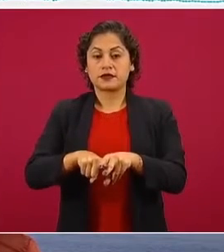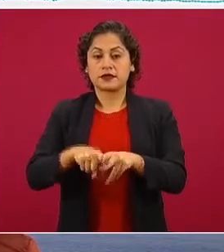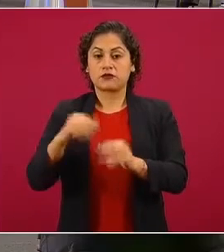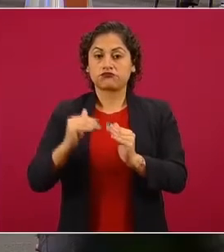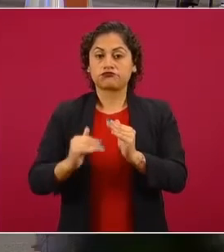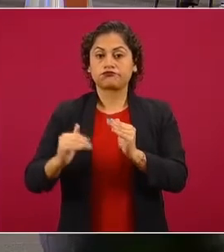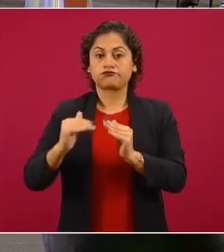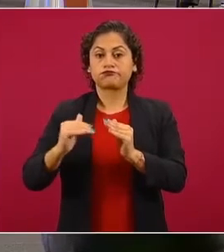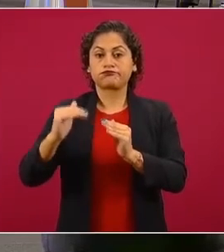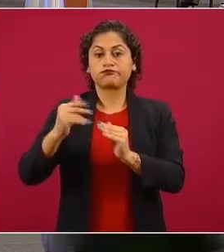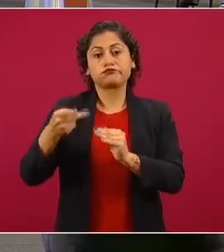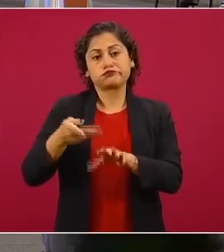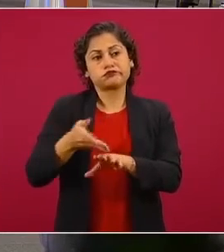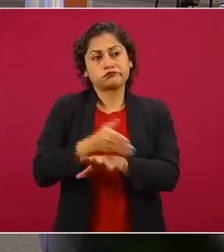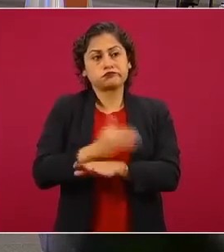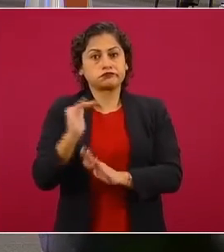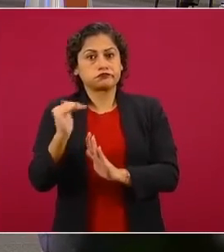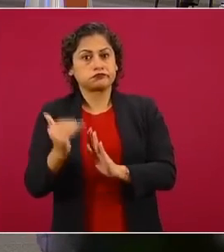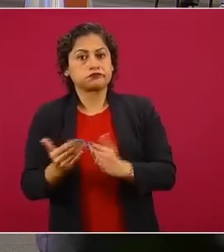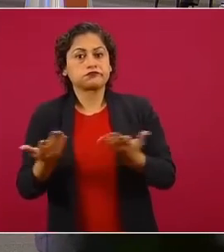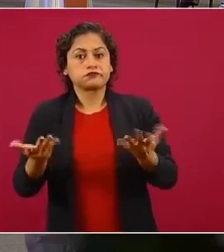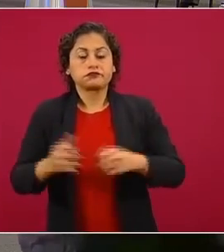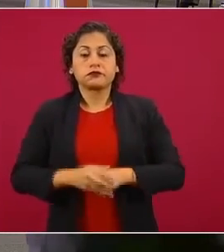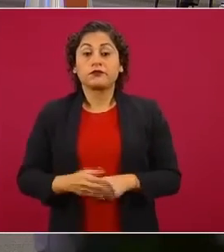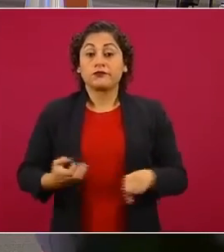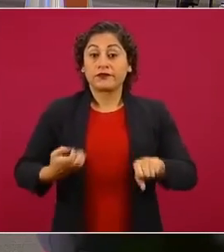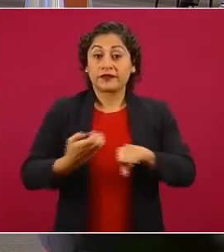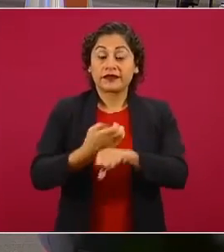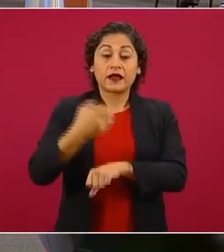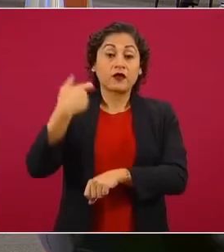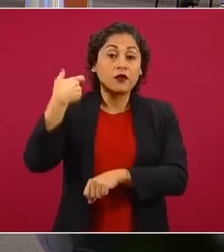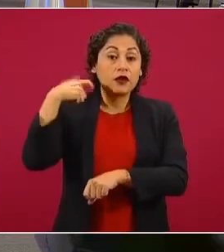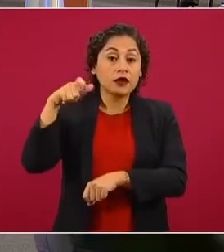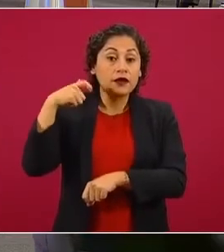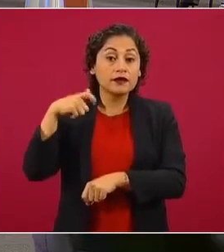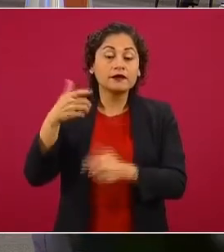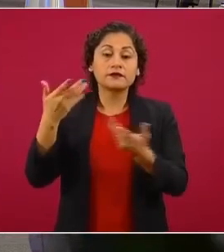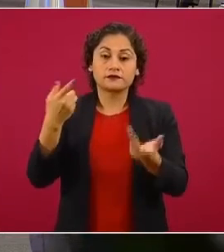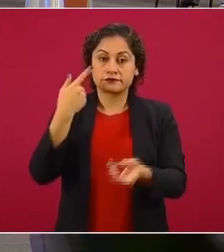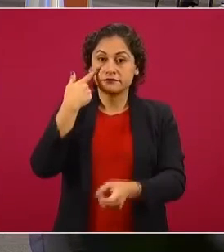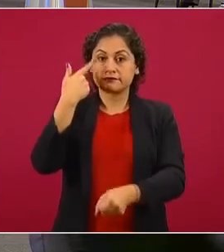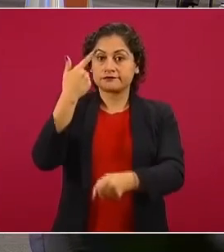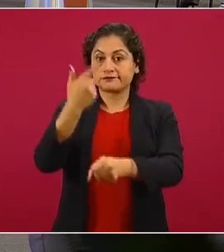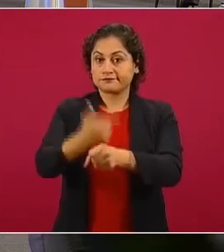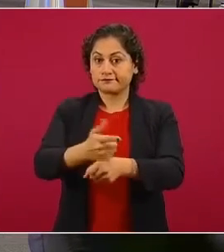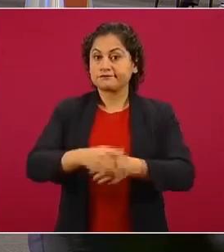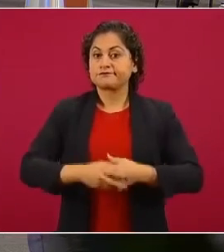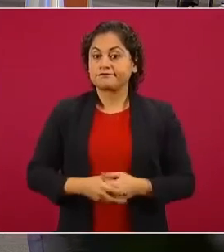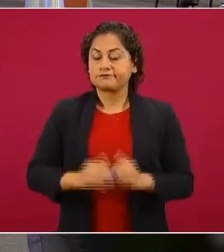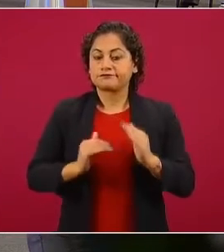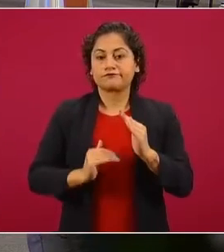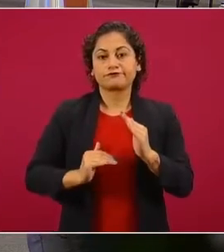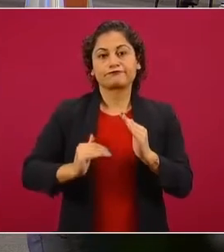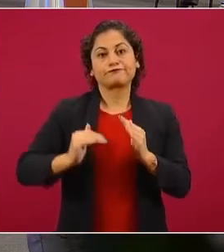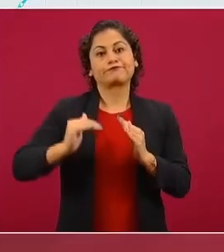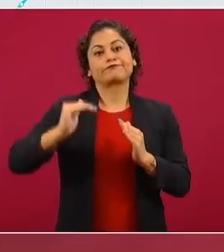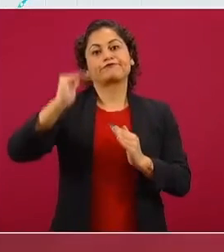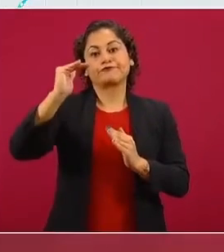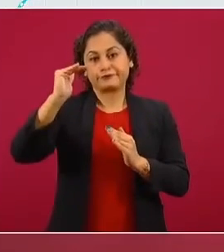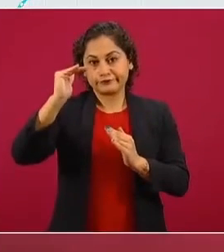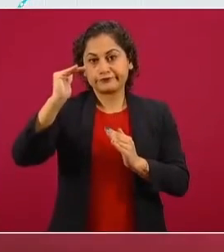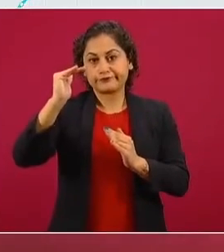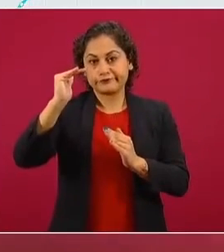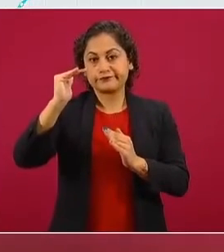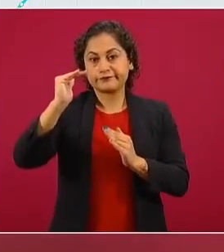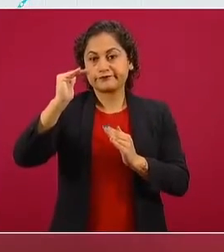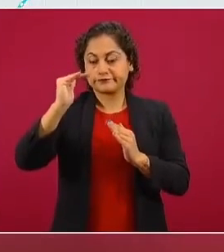mantenido en descenso, la siguiente. El estado de Querétaro es notorio por esta persistente incremento, tuvo un incremento,